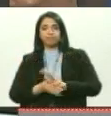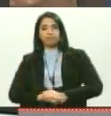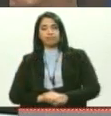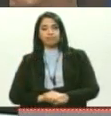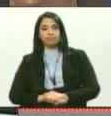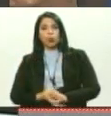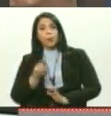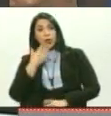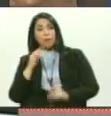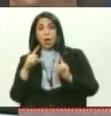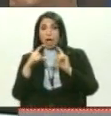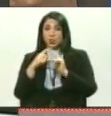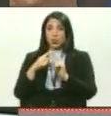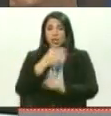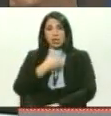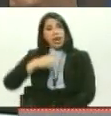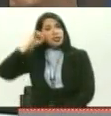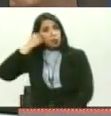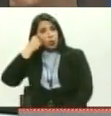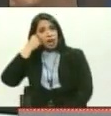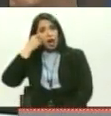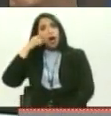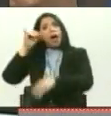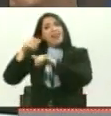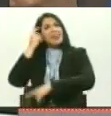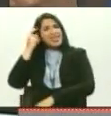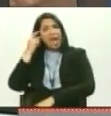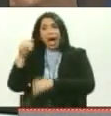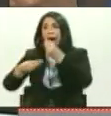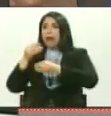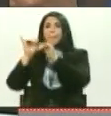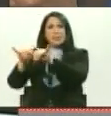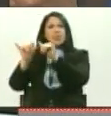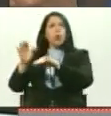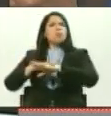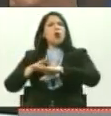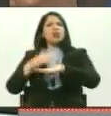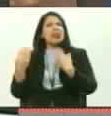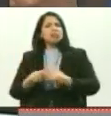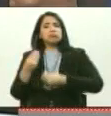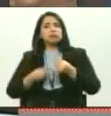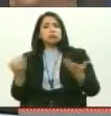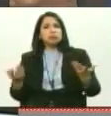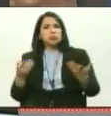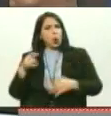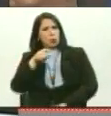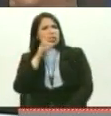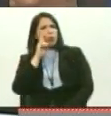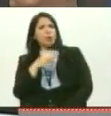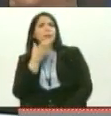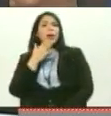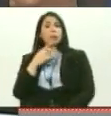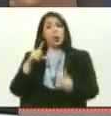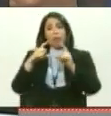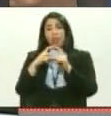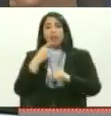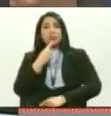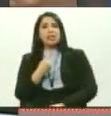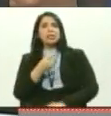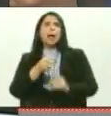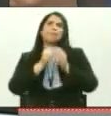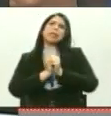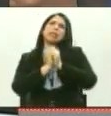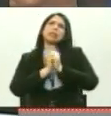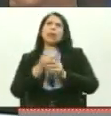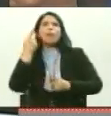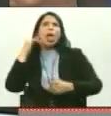si los adecos quieren recordar sus efemérides que lo hagan ellos porque ellos no lo hacen usted no ven que acción democrática hizo una misa por